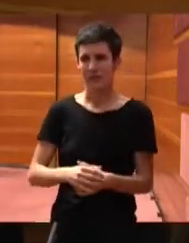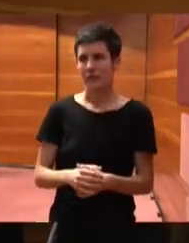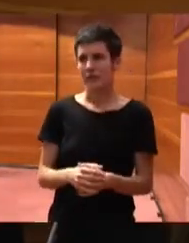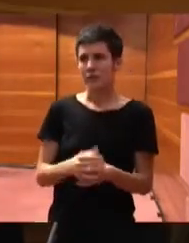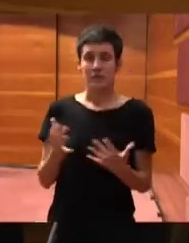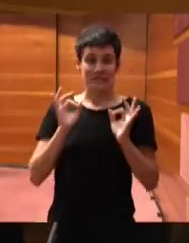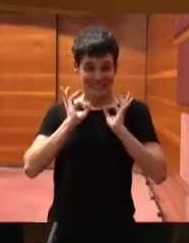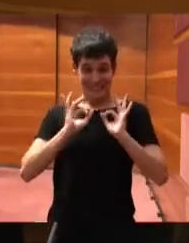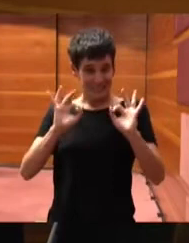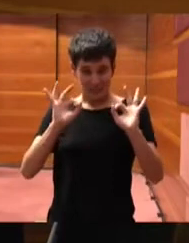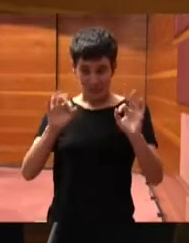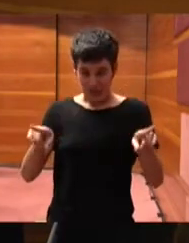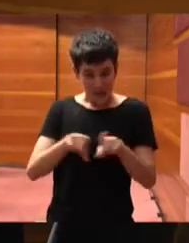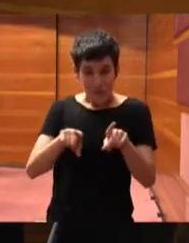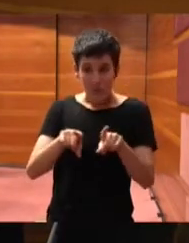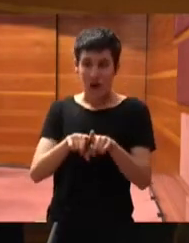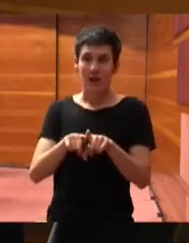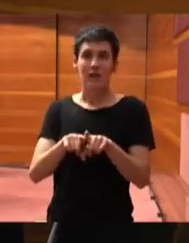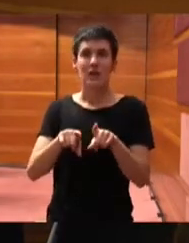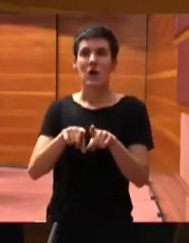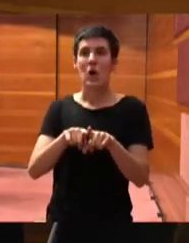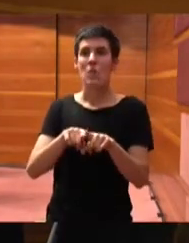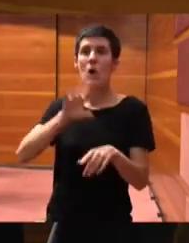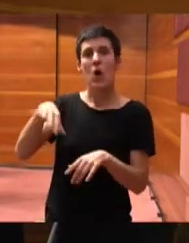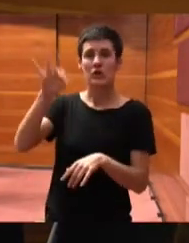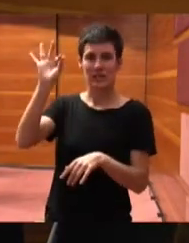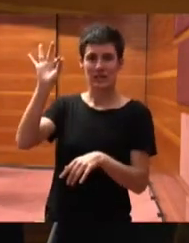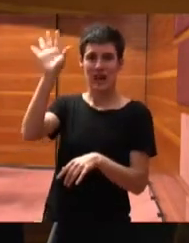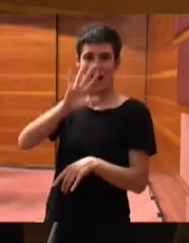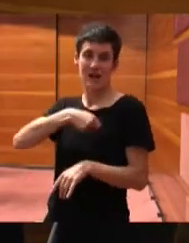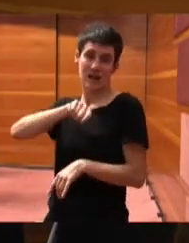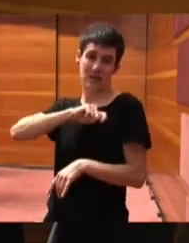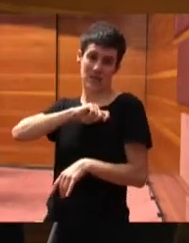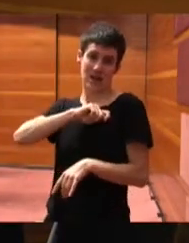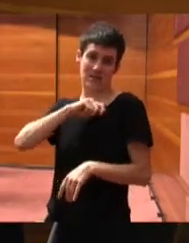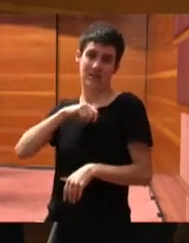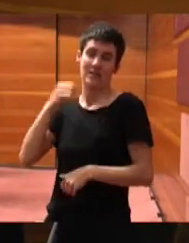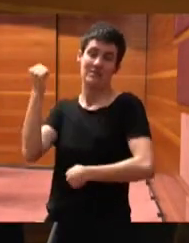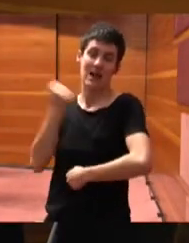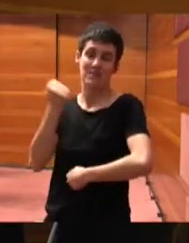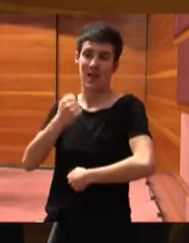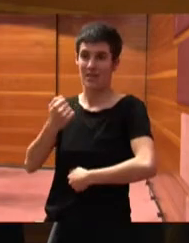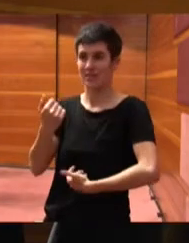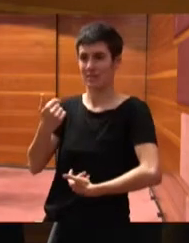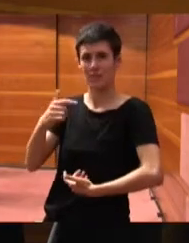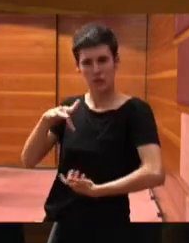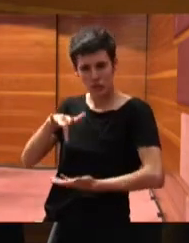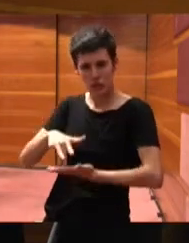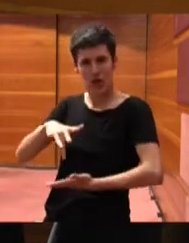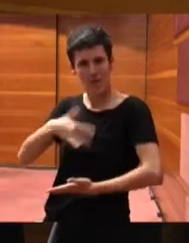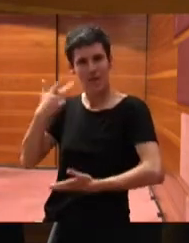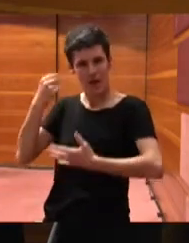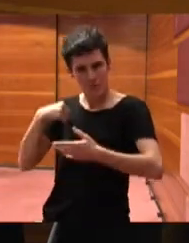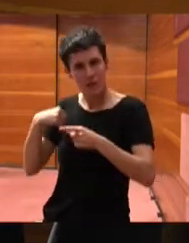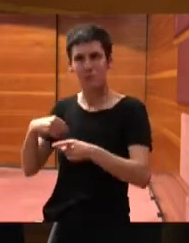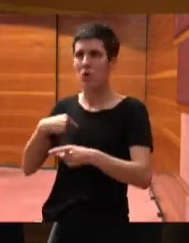Pues exactamente igual o que la Lotería Nacional de Navidad, ¿vale? Yo no soy una friki de la lotería, pero el día de la lotería a mí me gusta